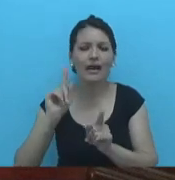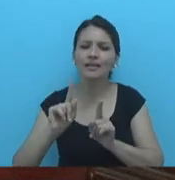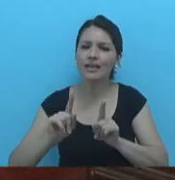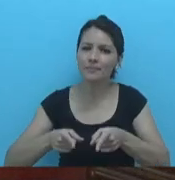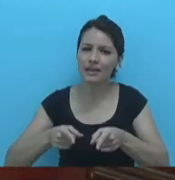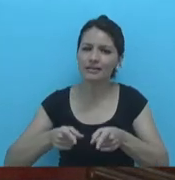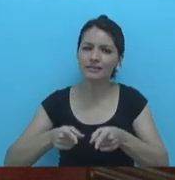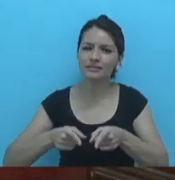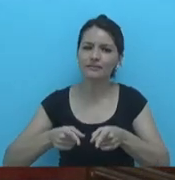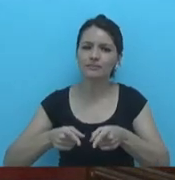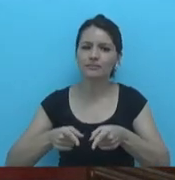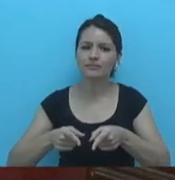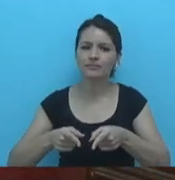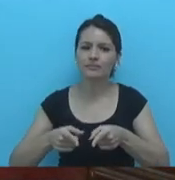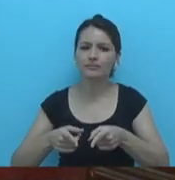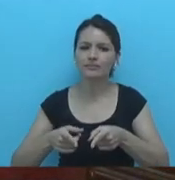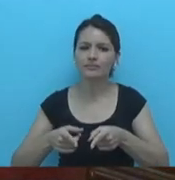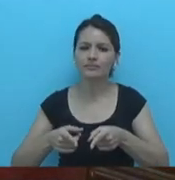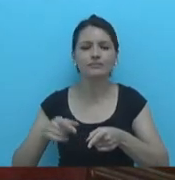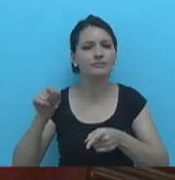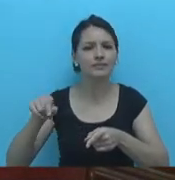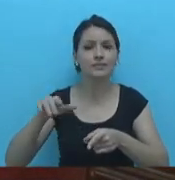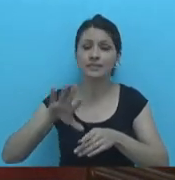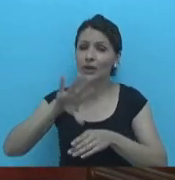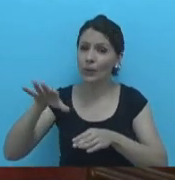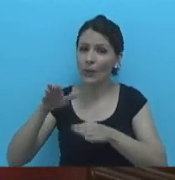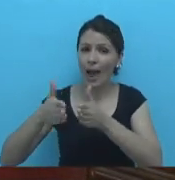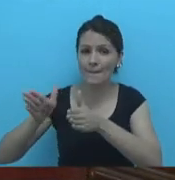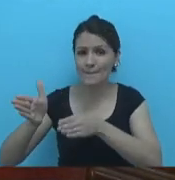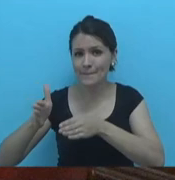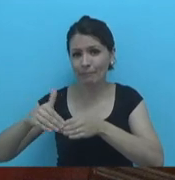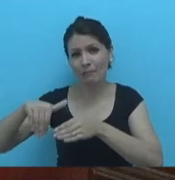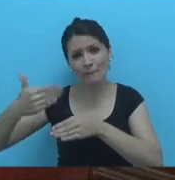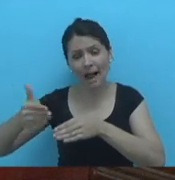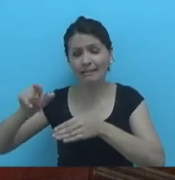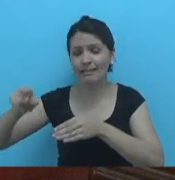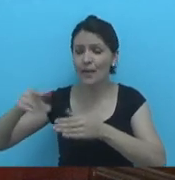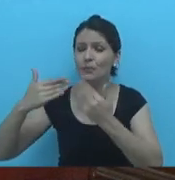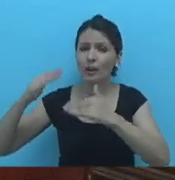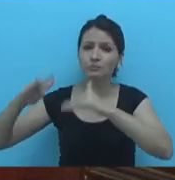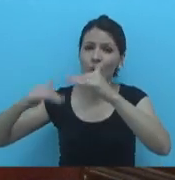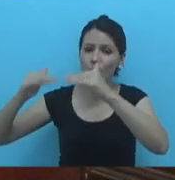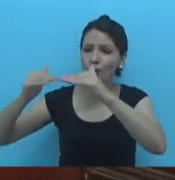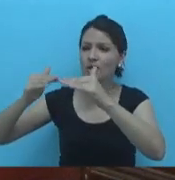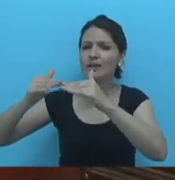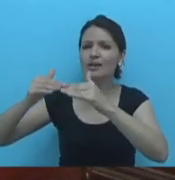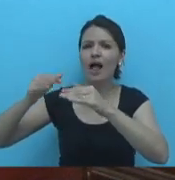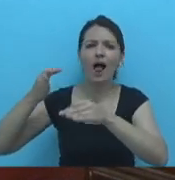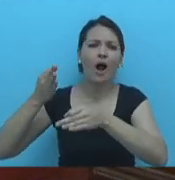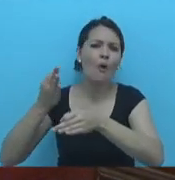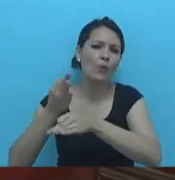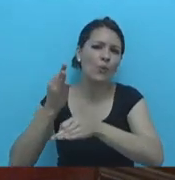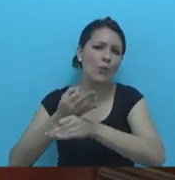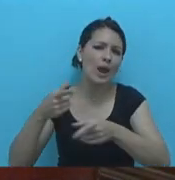establecer claramente que se destine parte de ese espacio físico a un lugar que albergue un